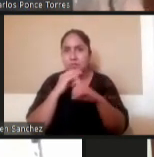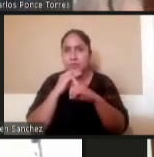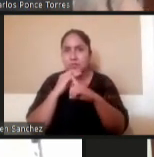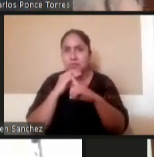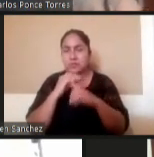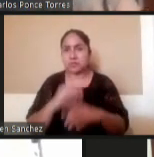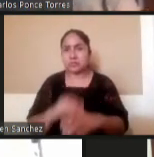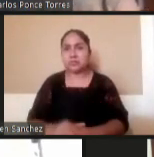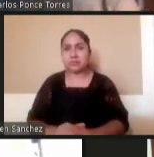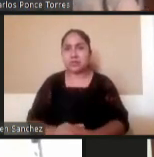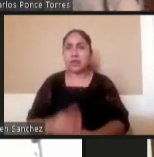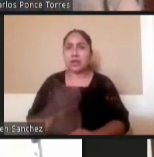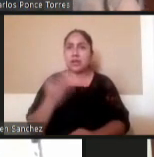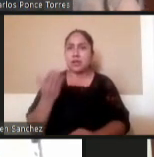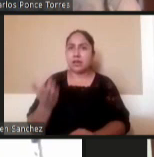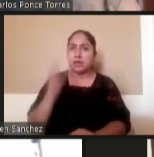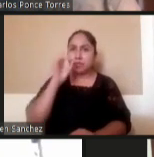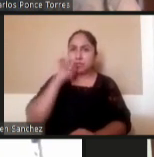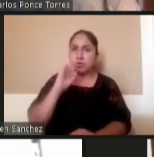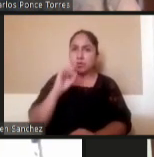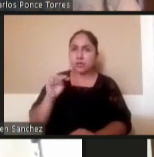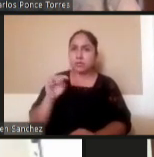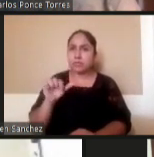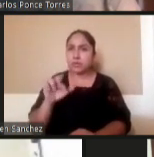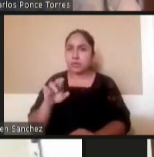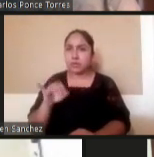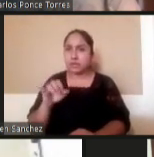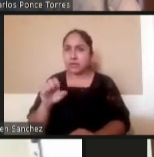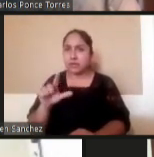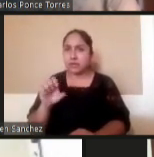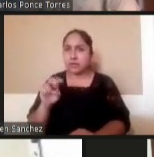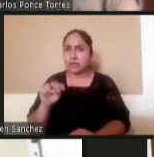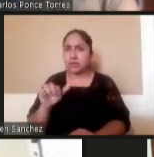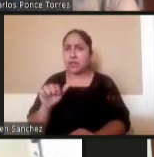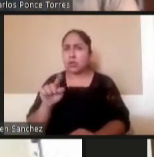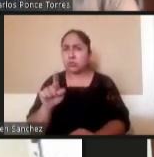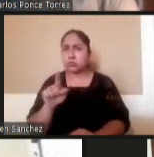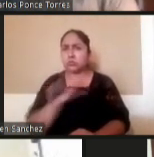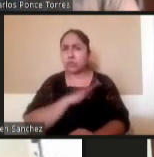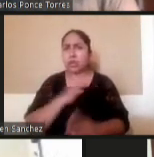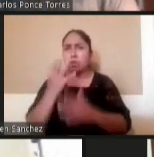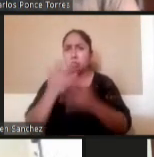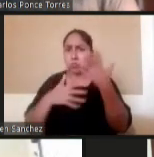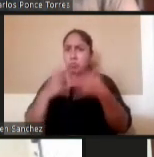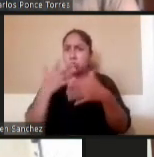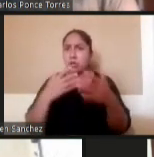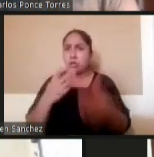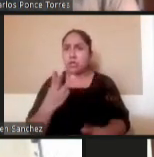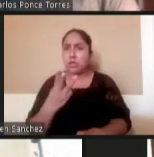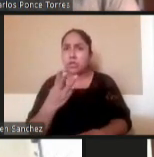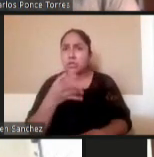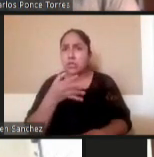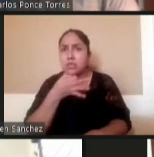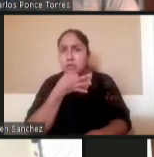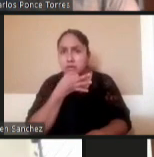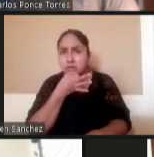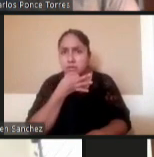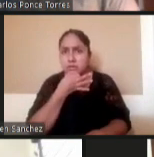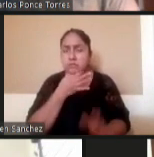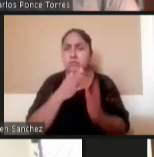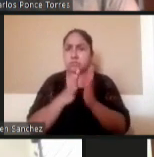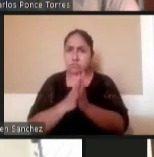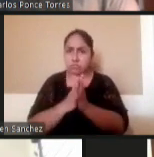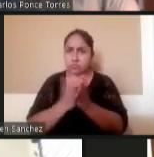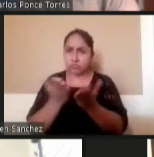Elena Mendoza, conforme al reglamento, cuenta usted hasta 3 minutos para hablarnos sobre este tema al cual usted se registró. Adelante,